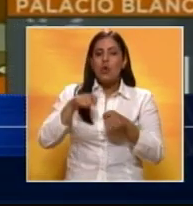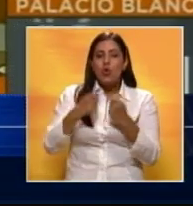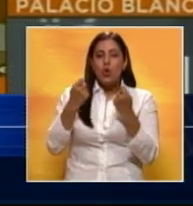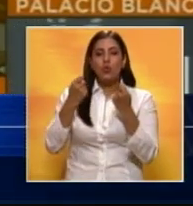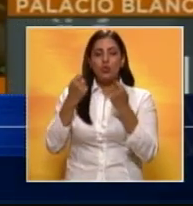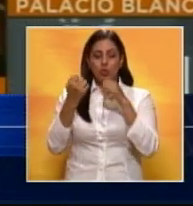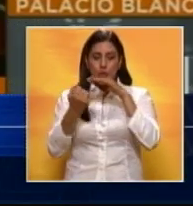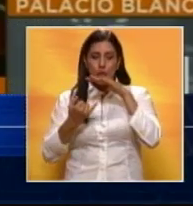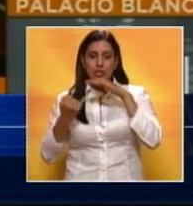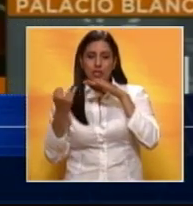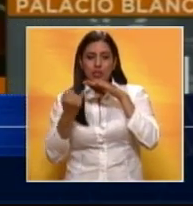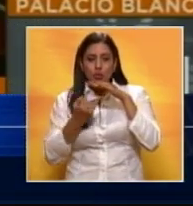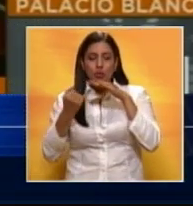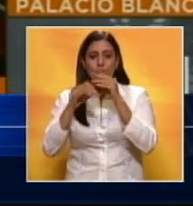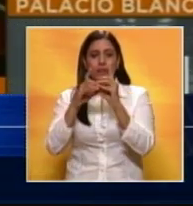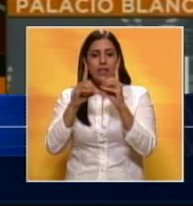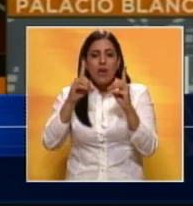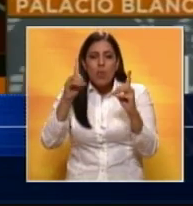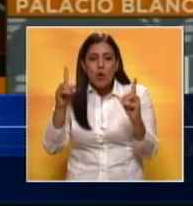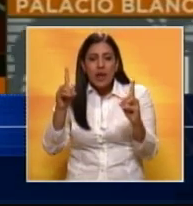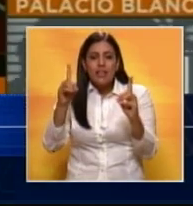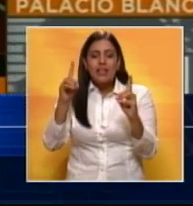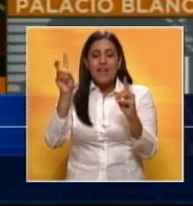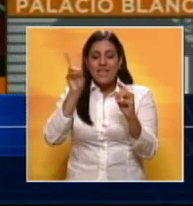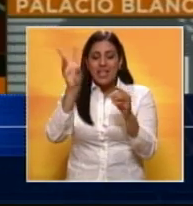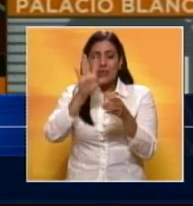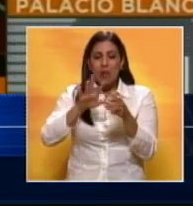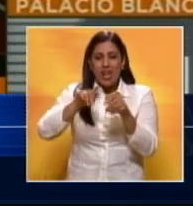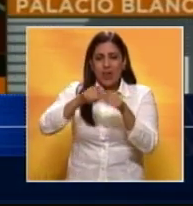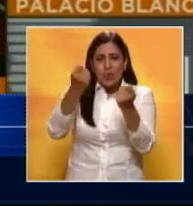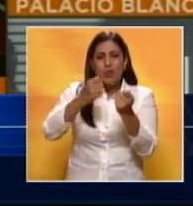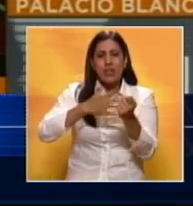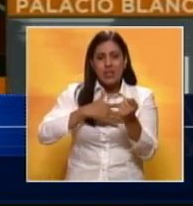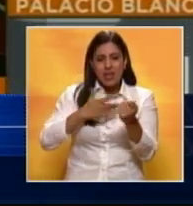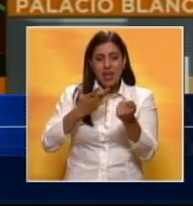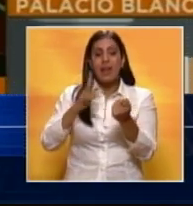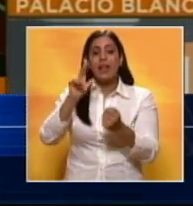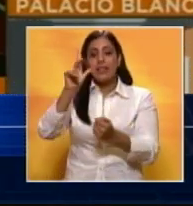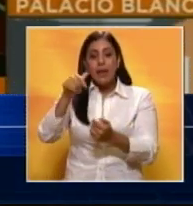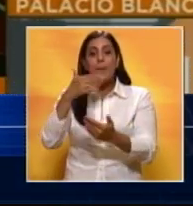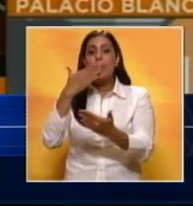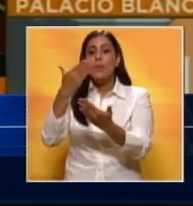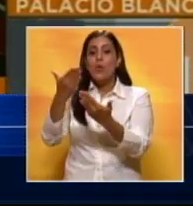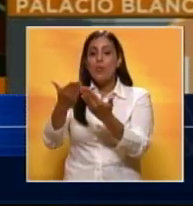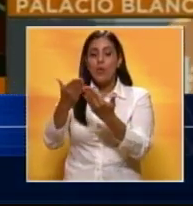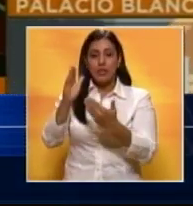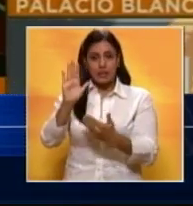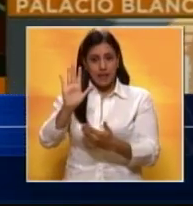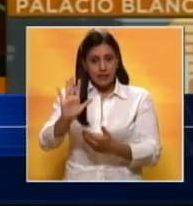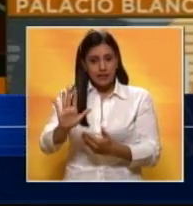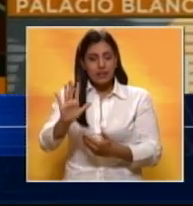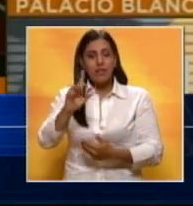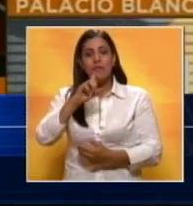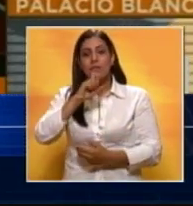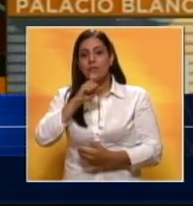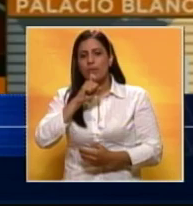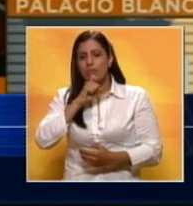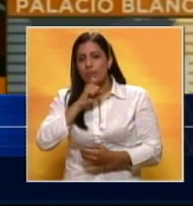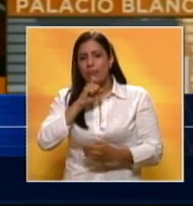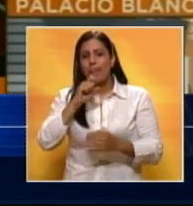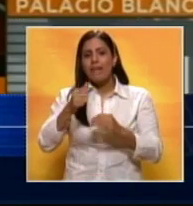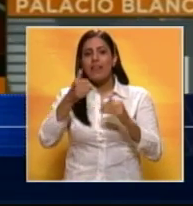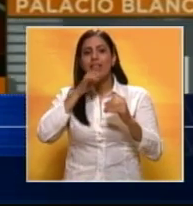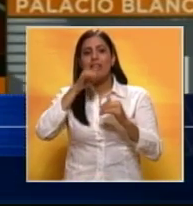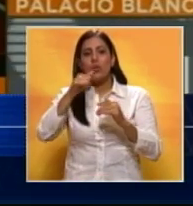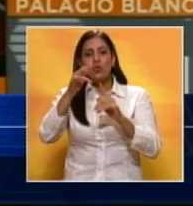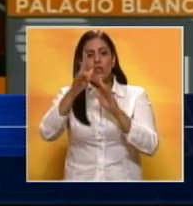de la institucionalidad democrática venezolana y presentar, como en efecto lo hizo,